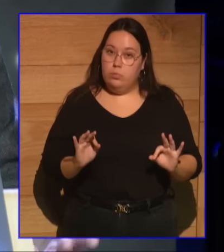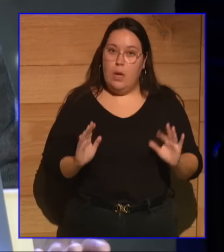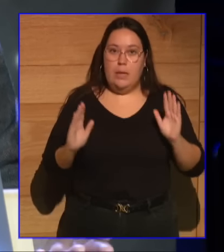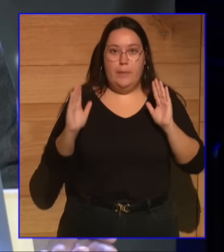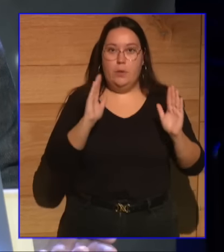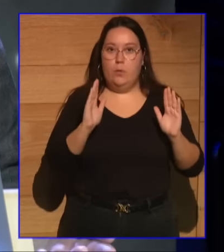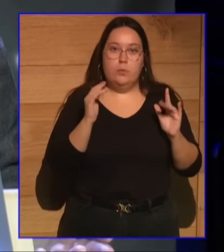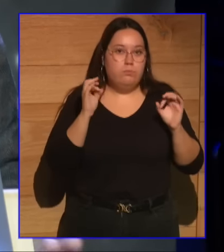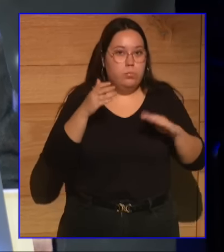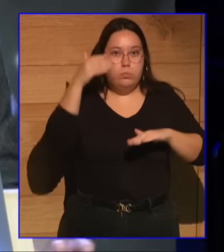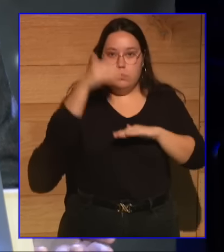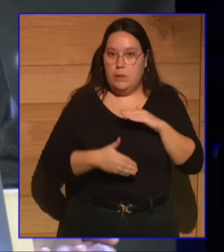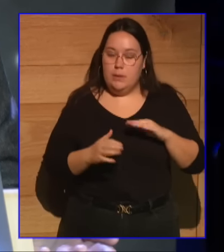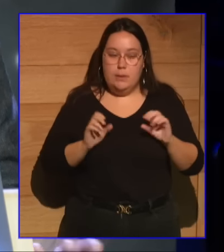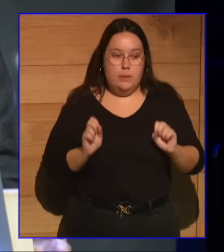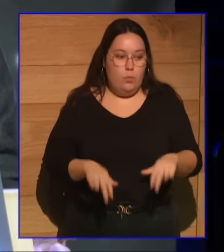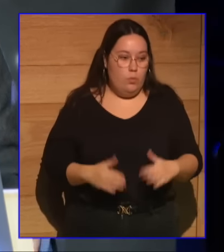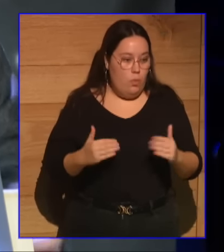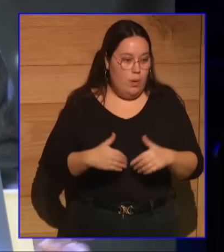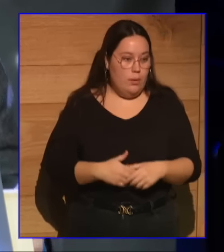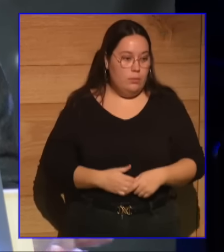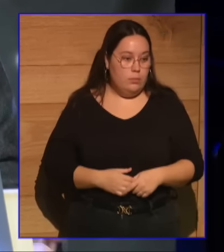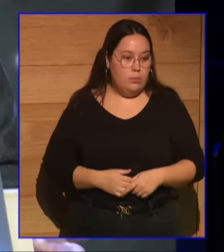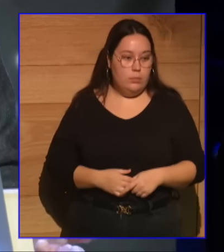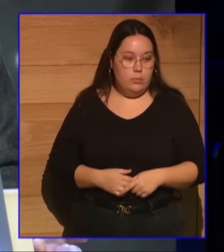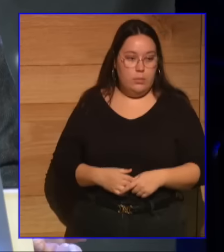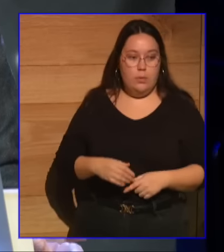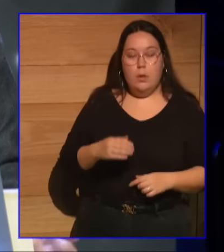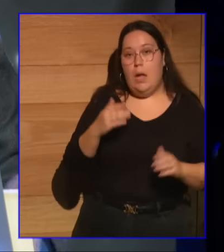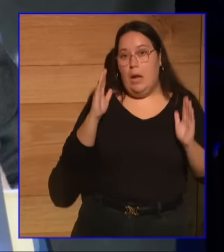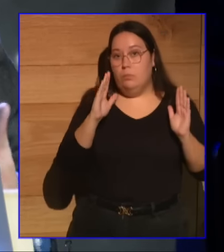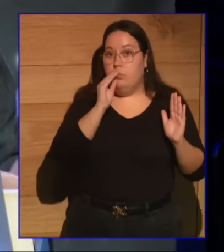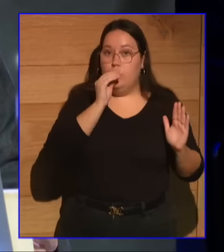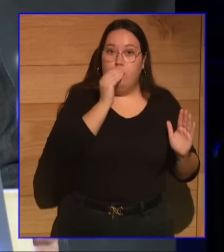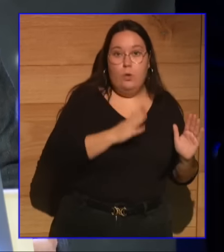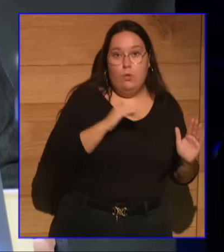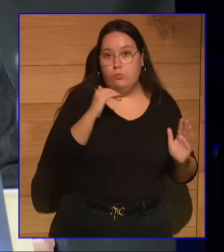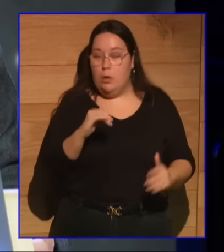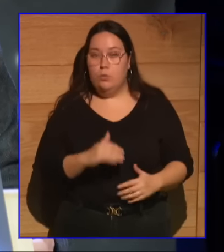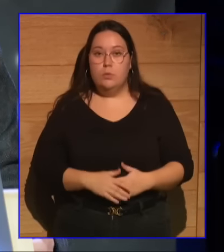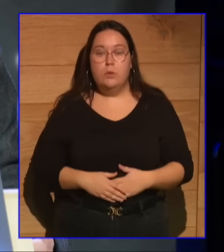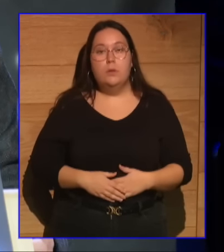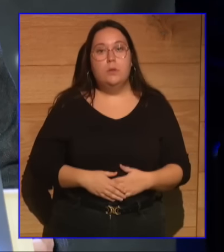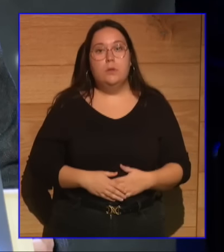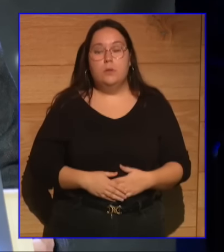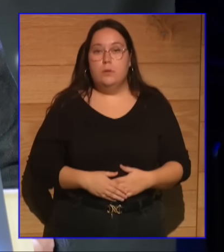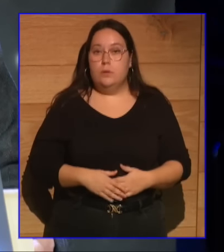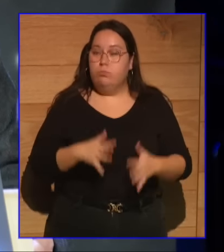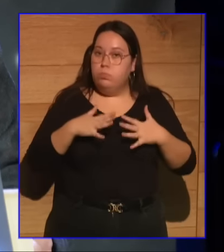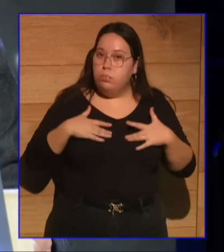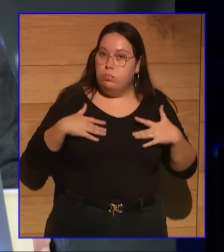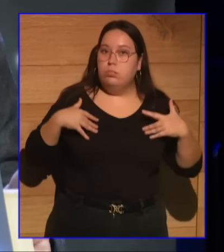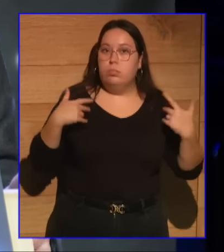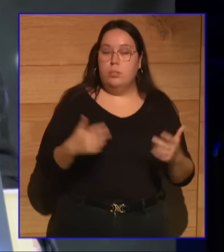momentos poco maniqueos, obviamente, o sea, es una película dura, es cine sensacional, de primerísima